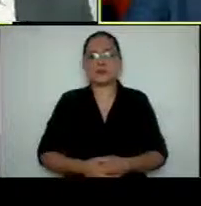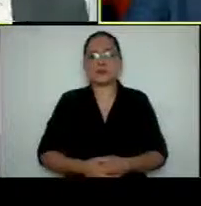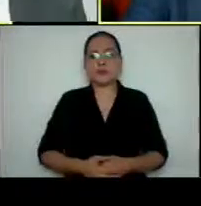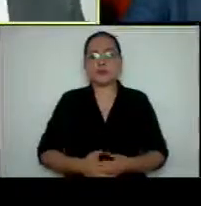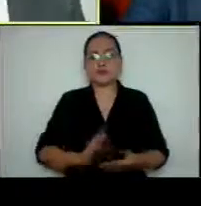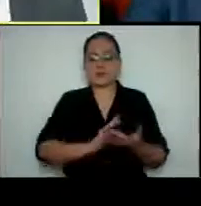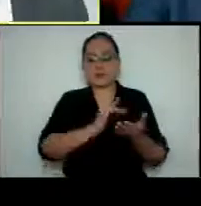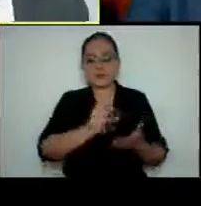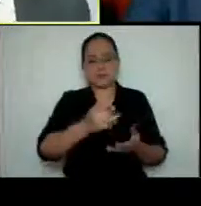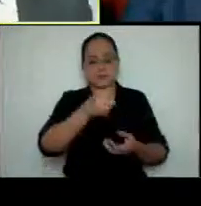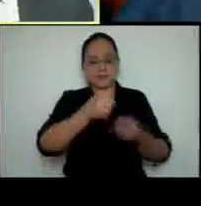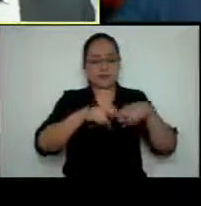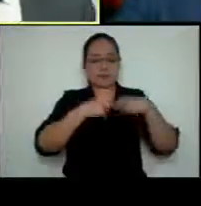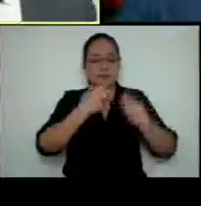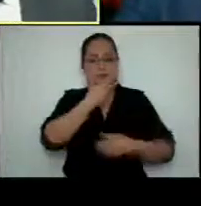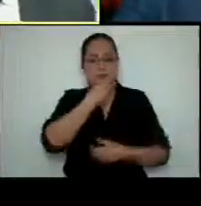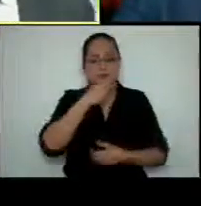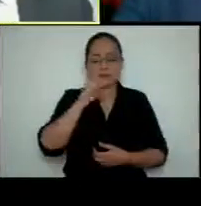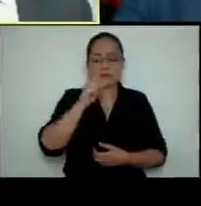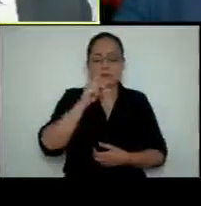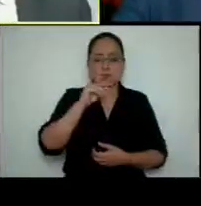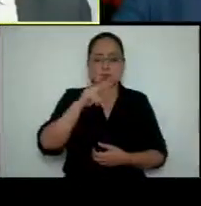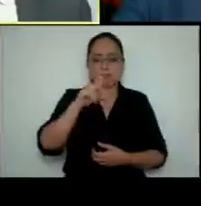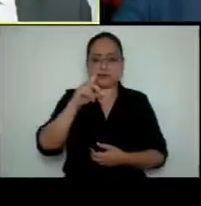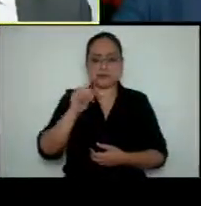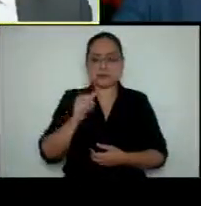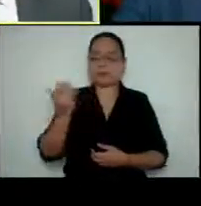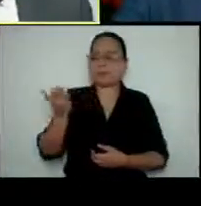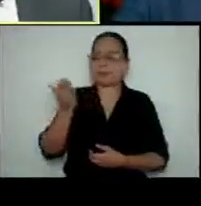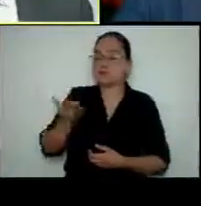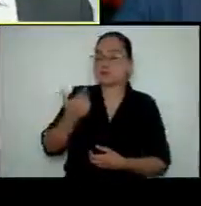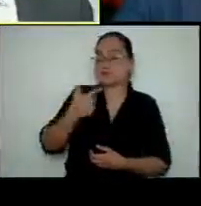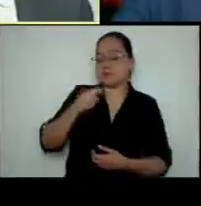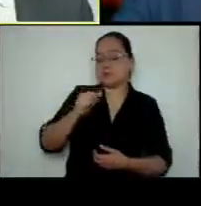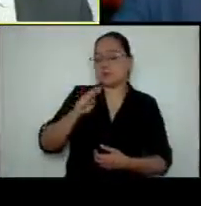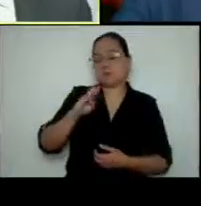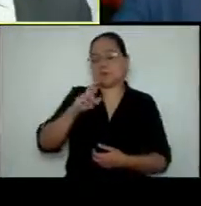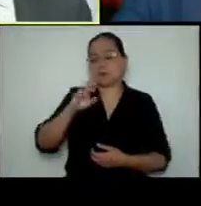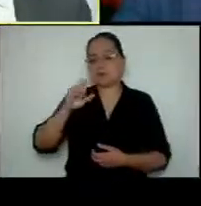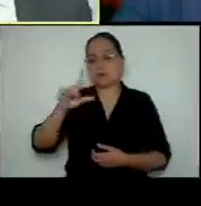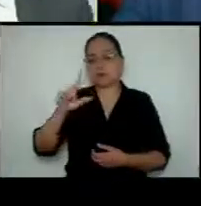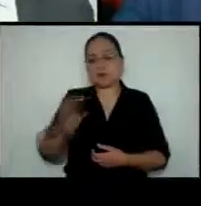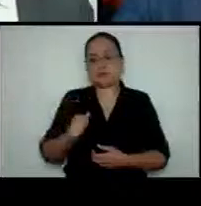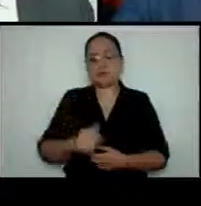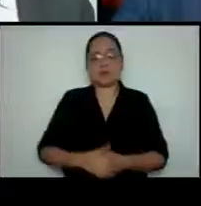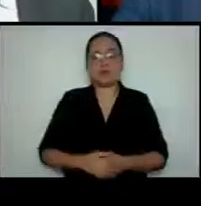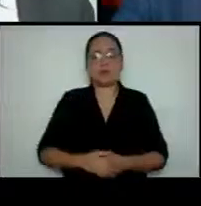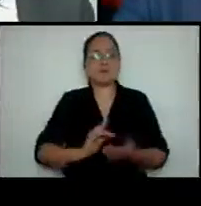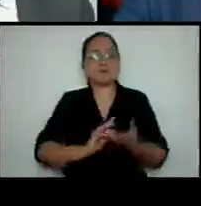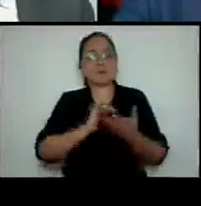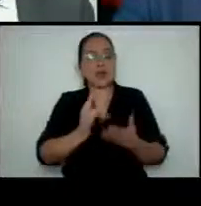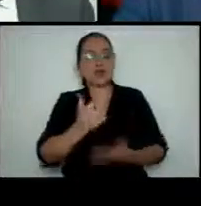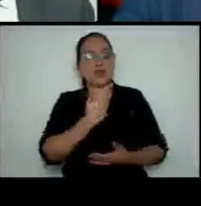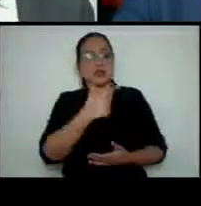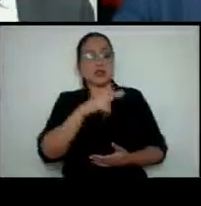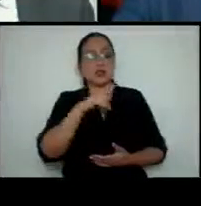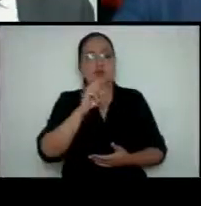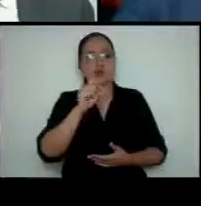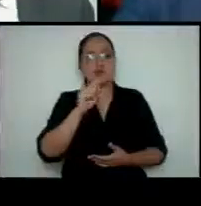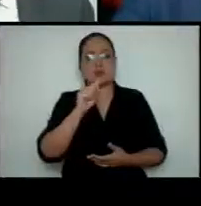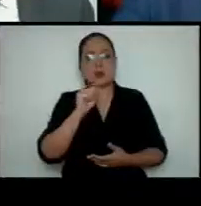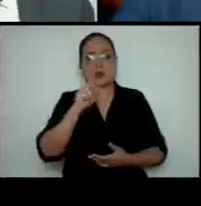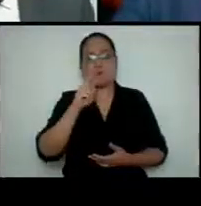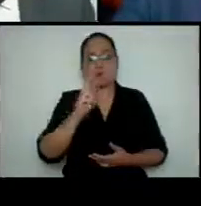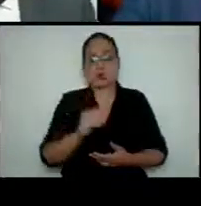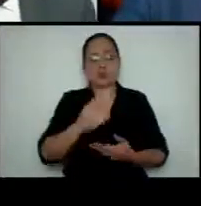Gracias, magistrado Espíndola. Magistrada Gabriela Villafuerte Coello. Gracias, Gustavo. En contra de